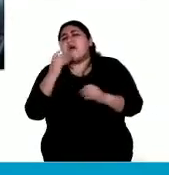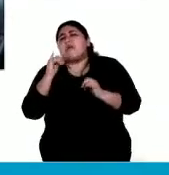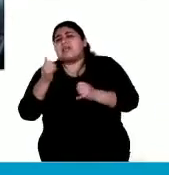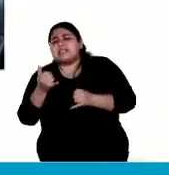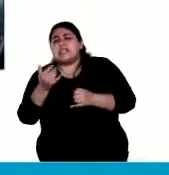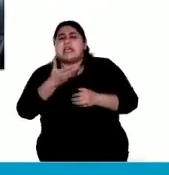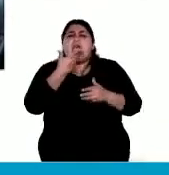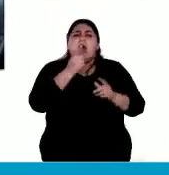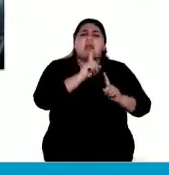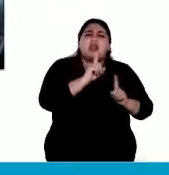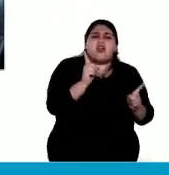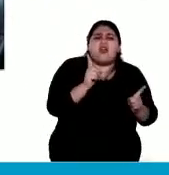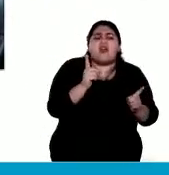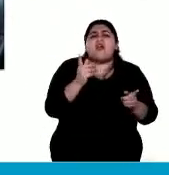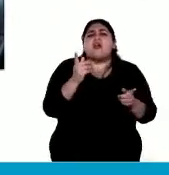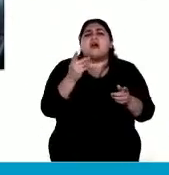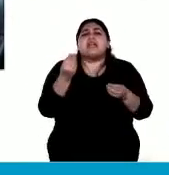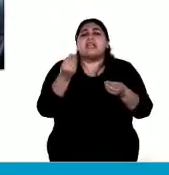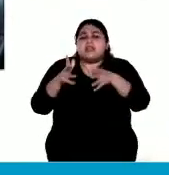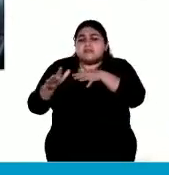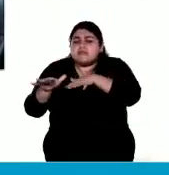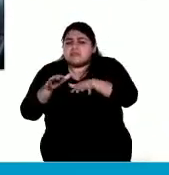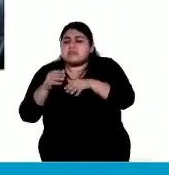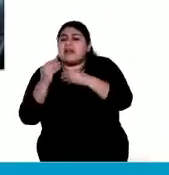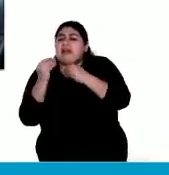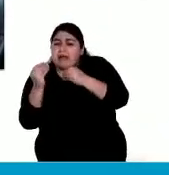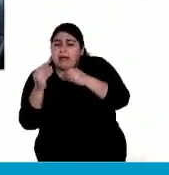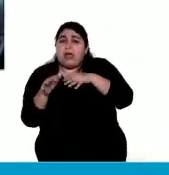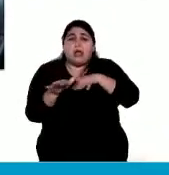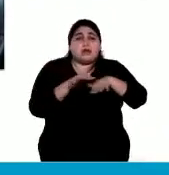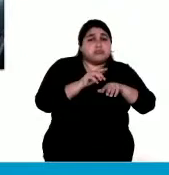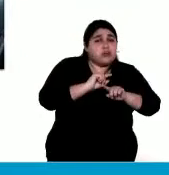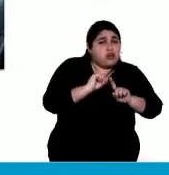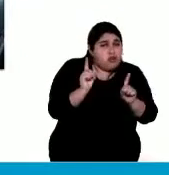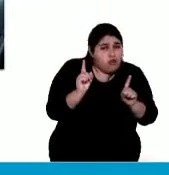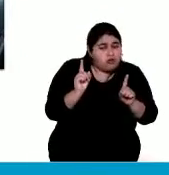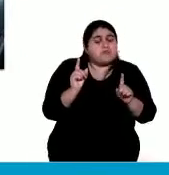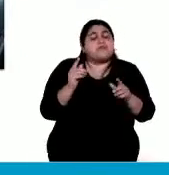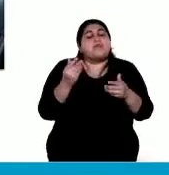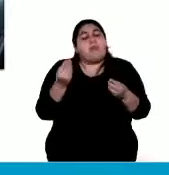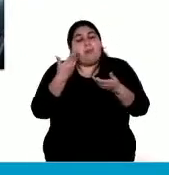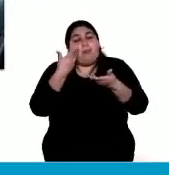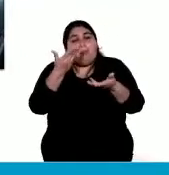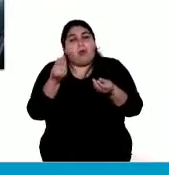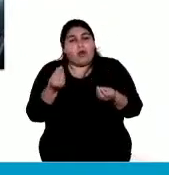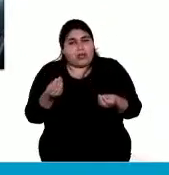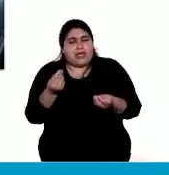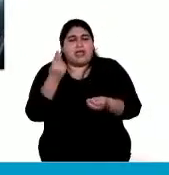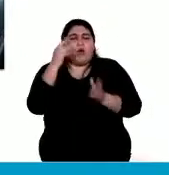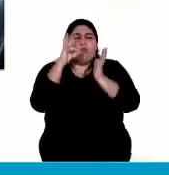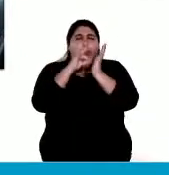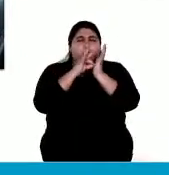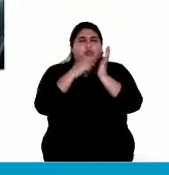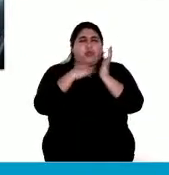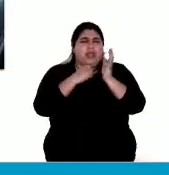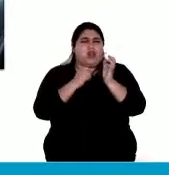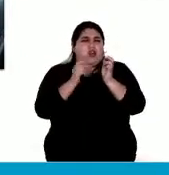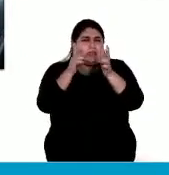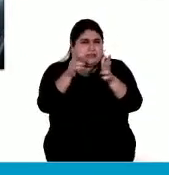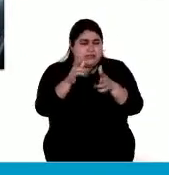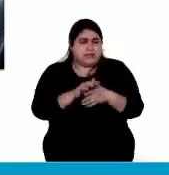no se hizo. Y en ese sentido, quiero remarcar una cuestión